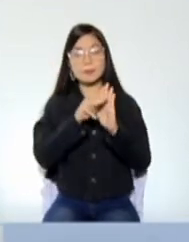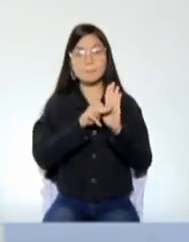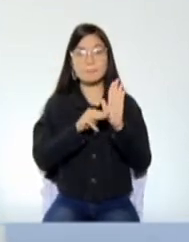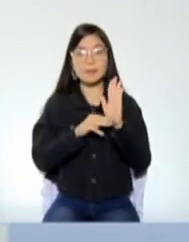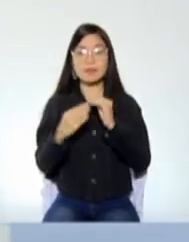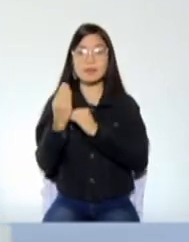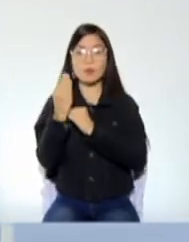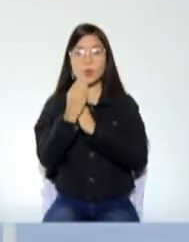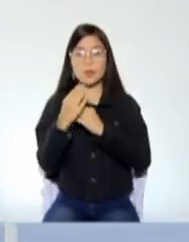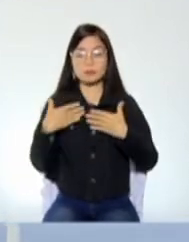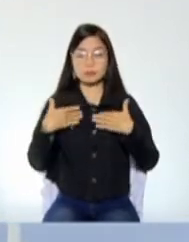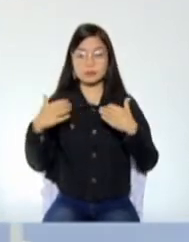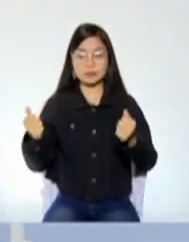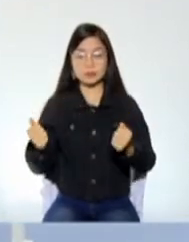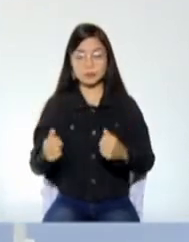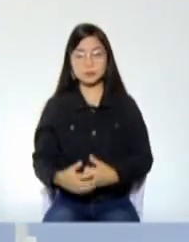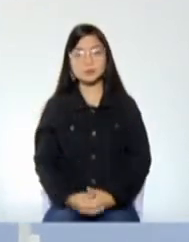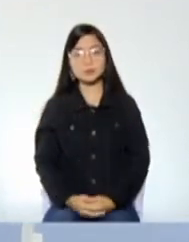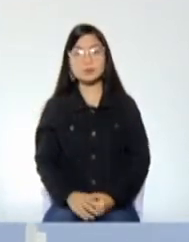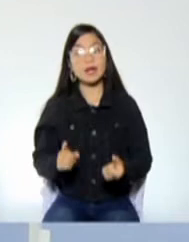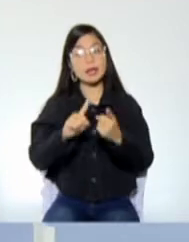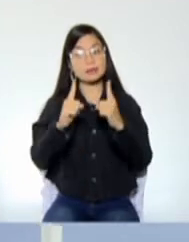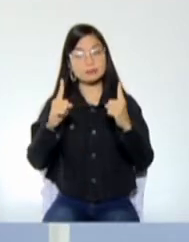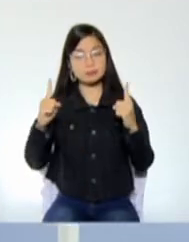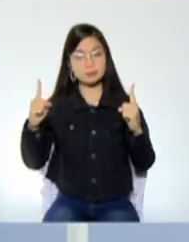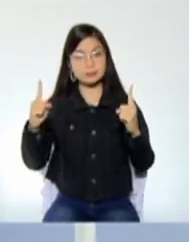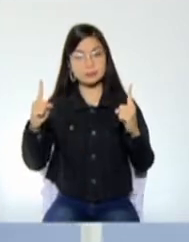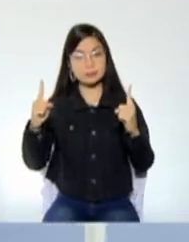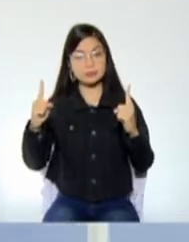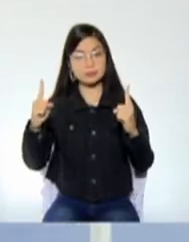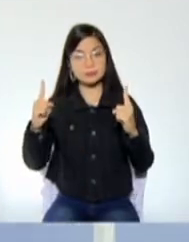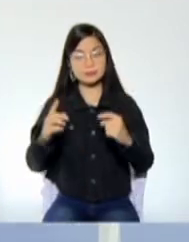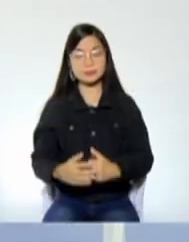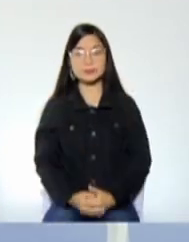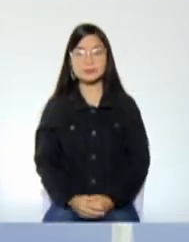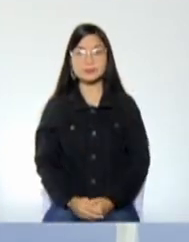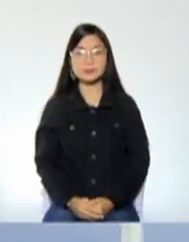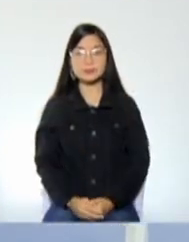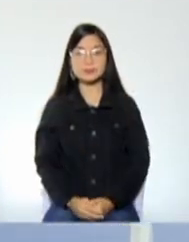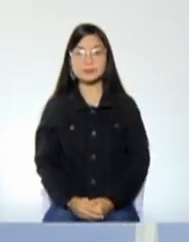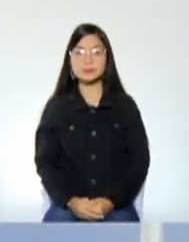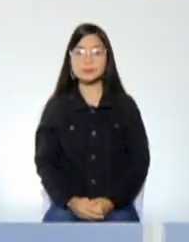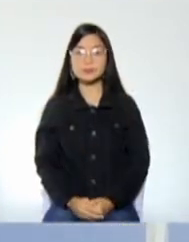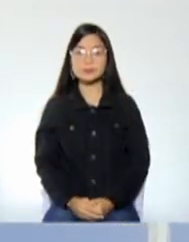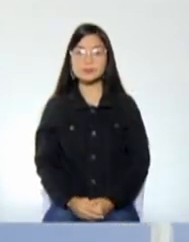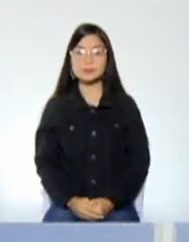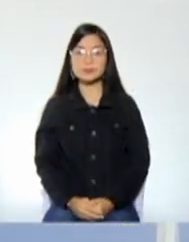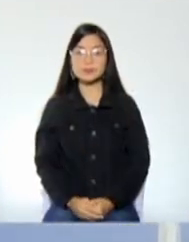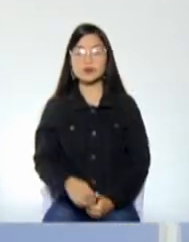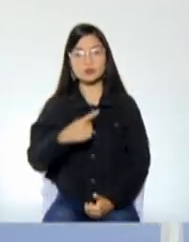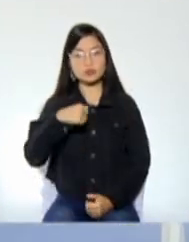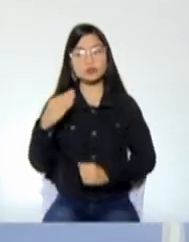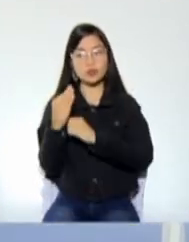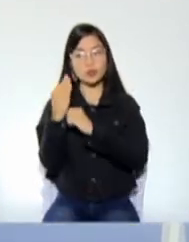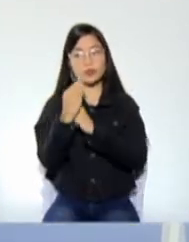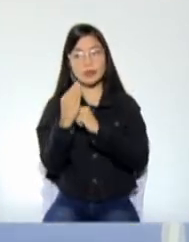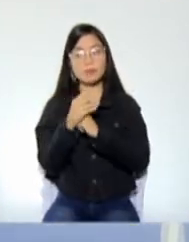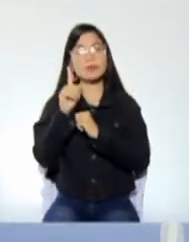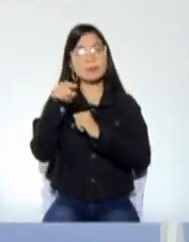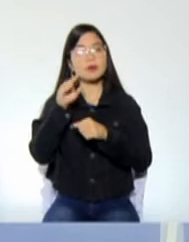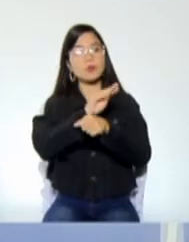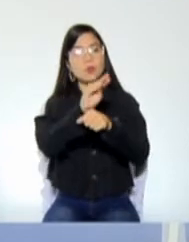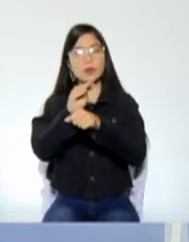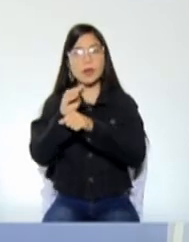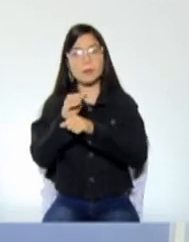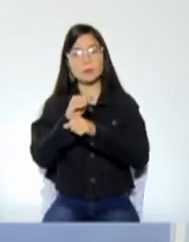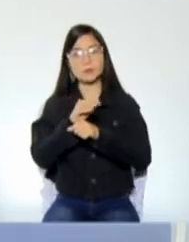de bioseguridad, recuerden que mantener el distanciamiento social y que cada vez que nosotros nos protegemos, protegemos a